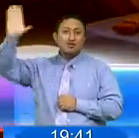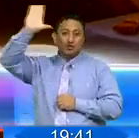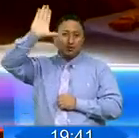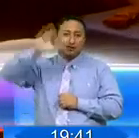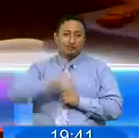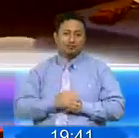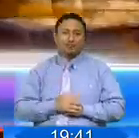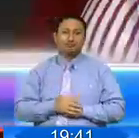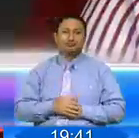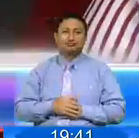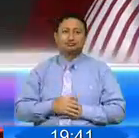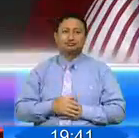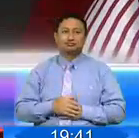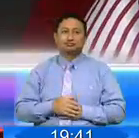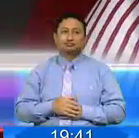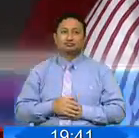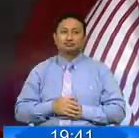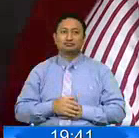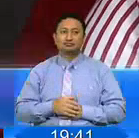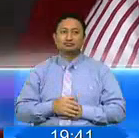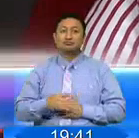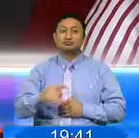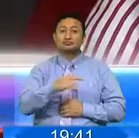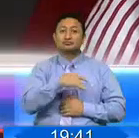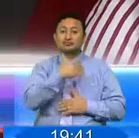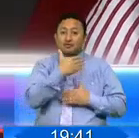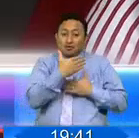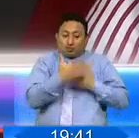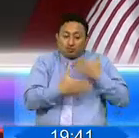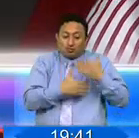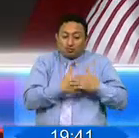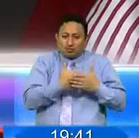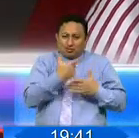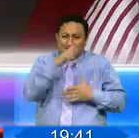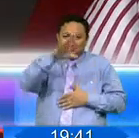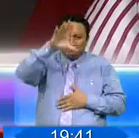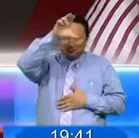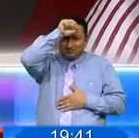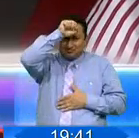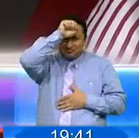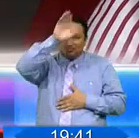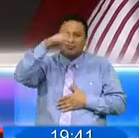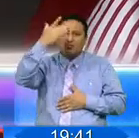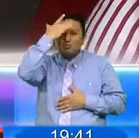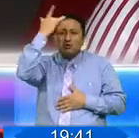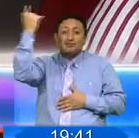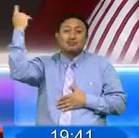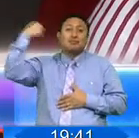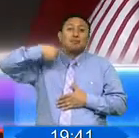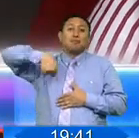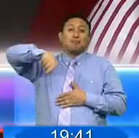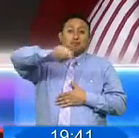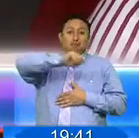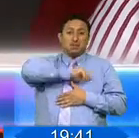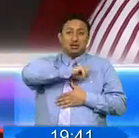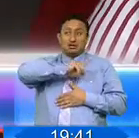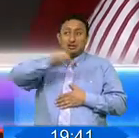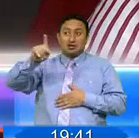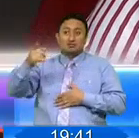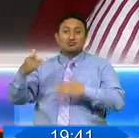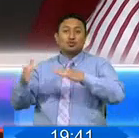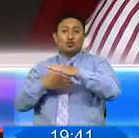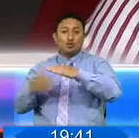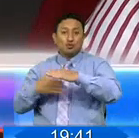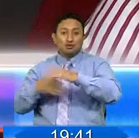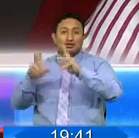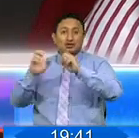Castilla. Entonces, ahí se va entendiendo por qué en España hay un ejercicio gastronómico alrededor